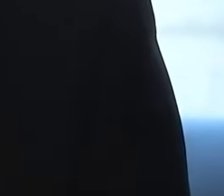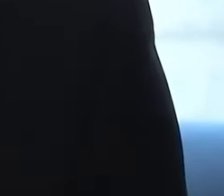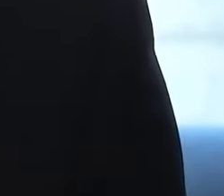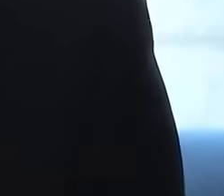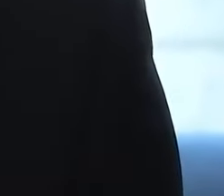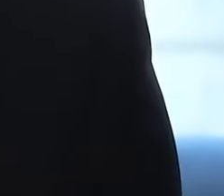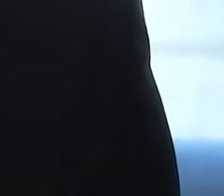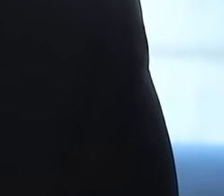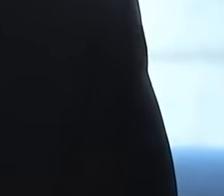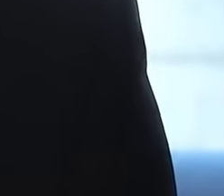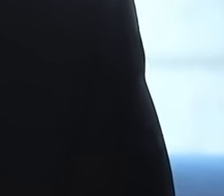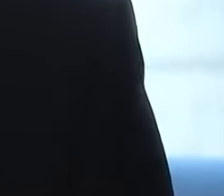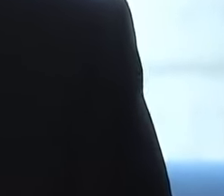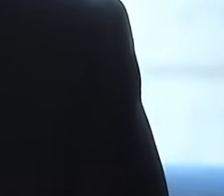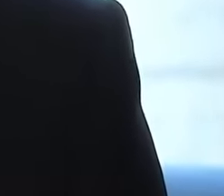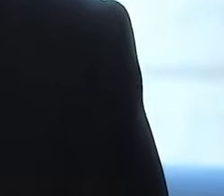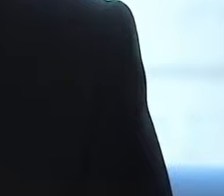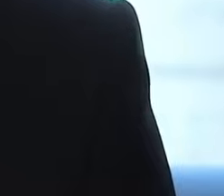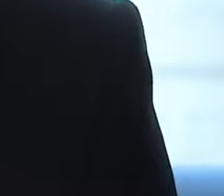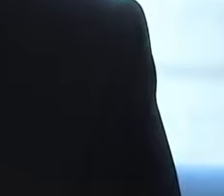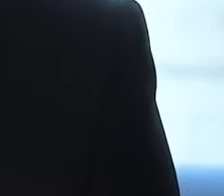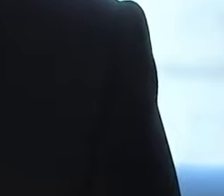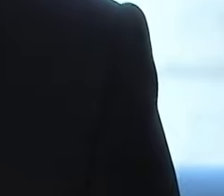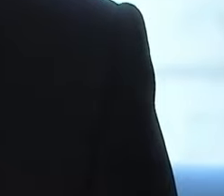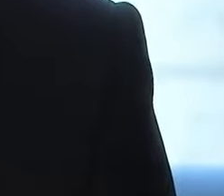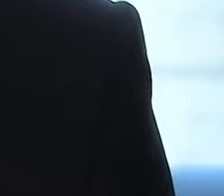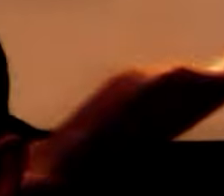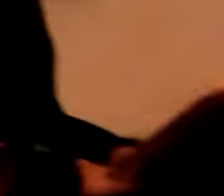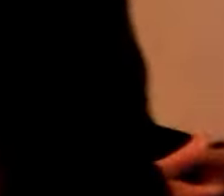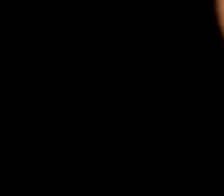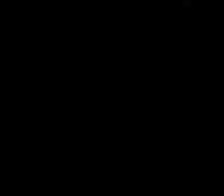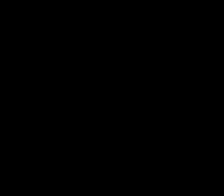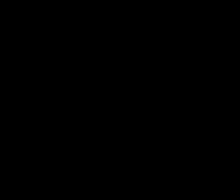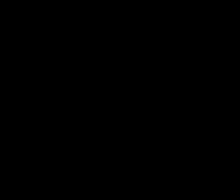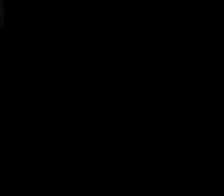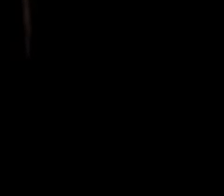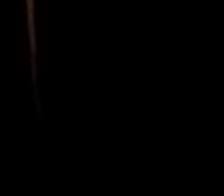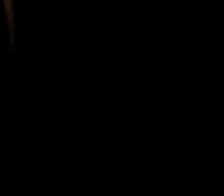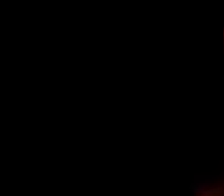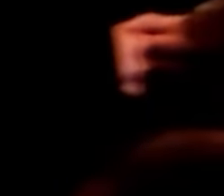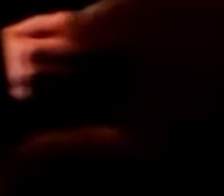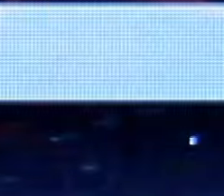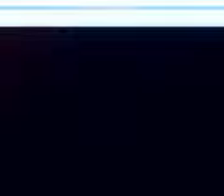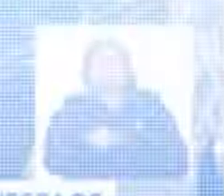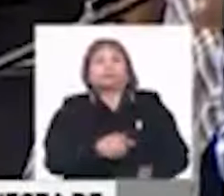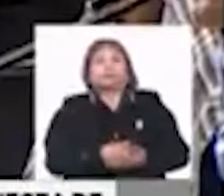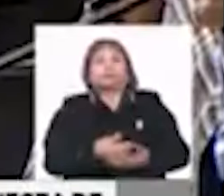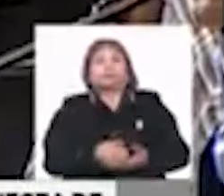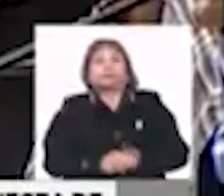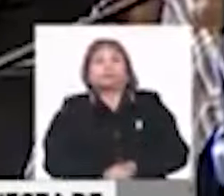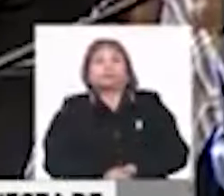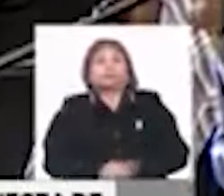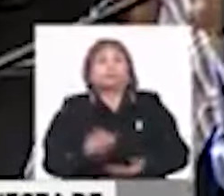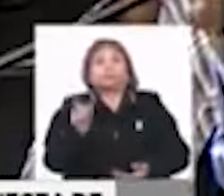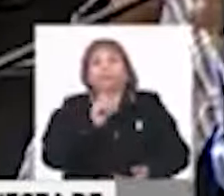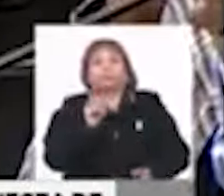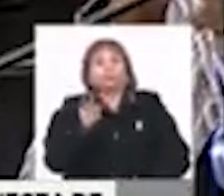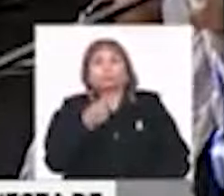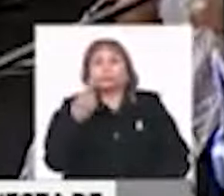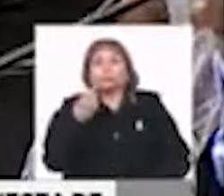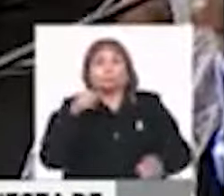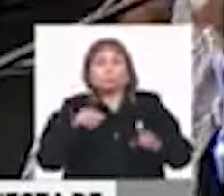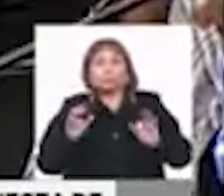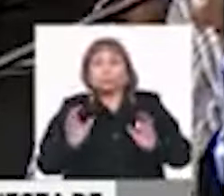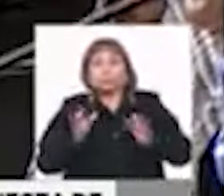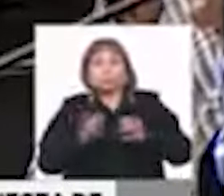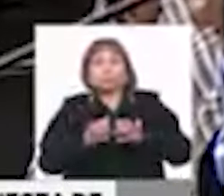el señor candidato habría faltado y estaría faltando no solamente al Congreso